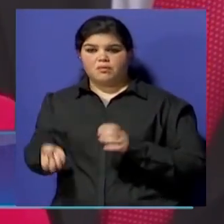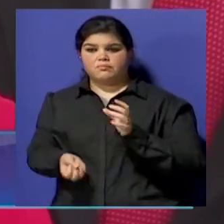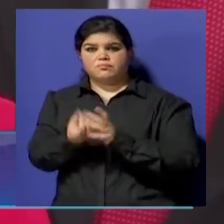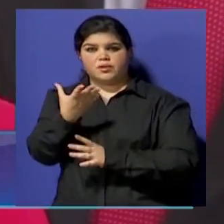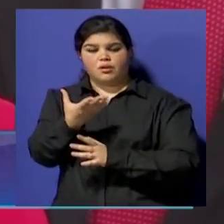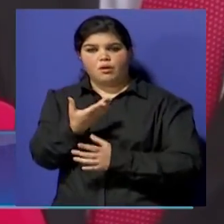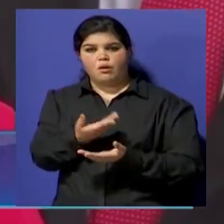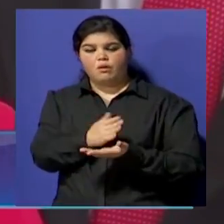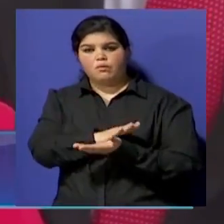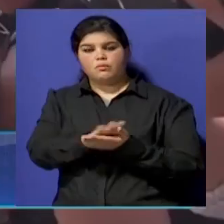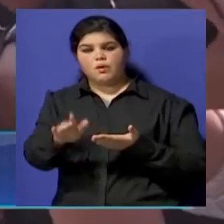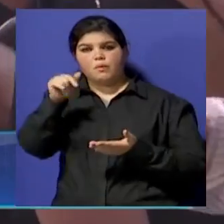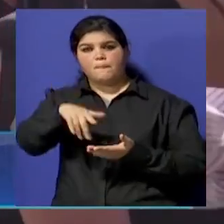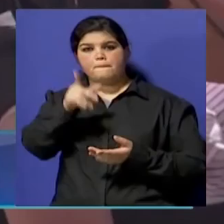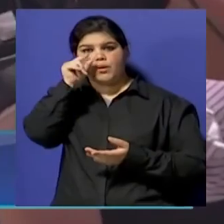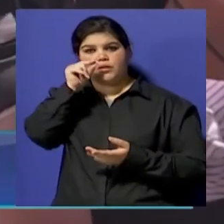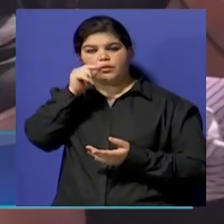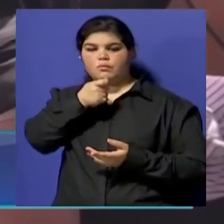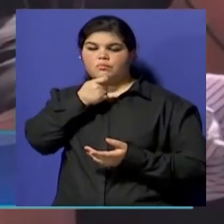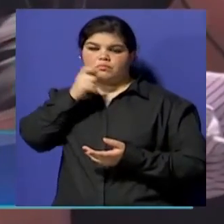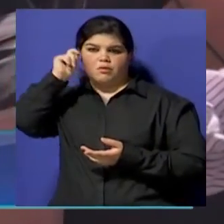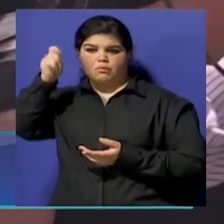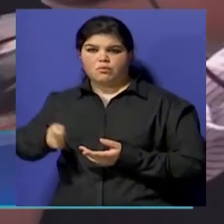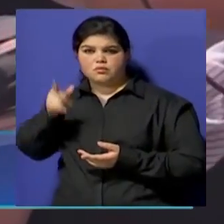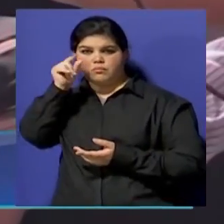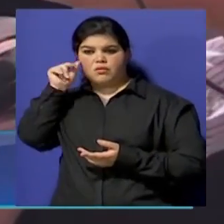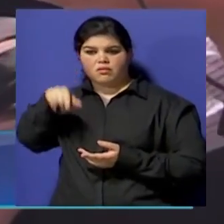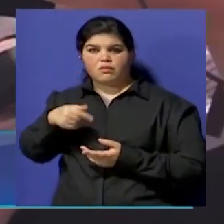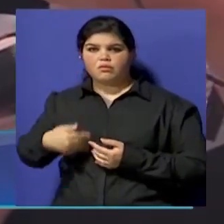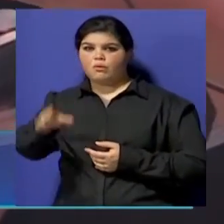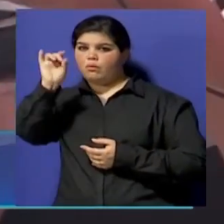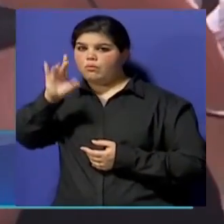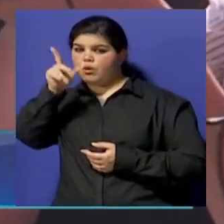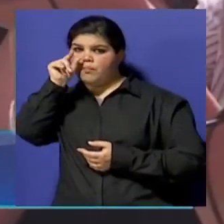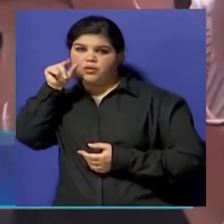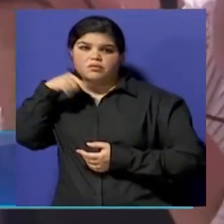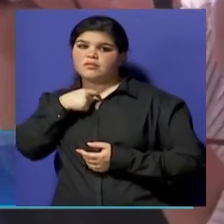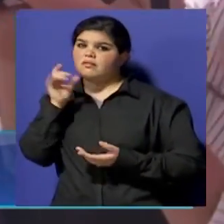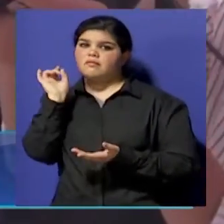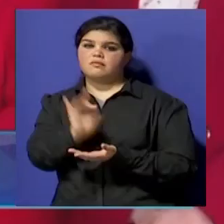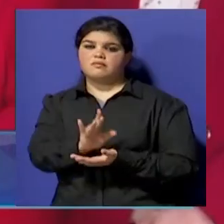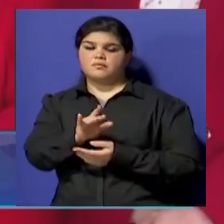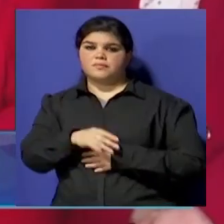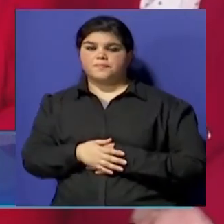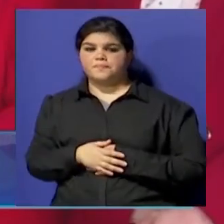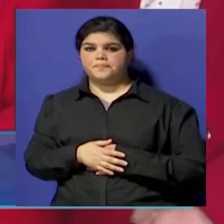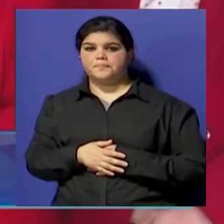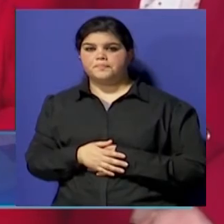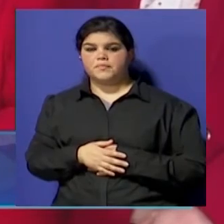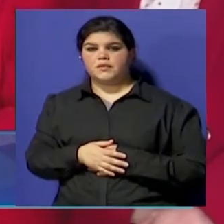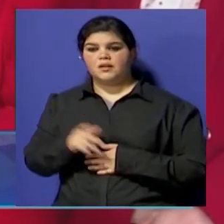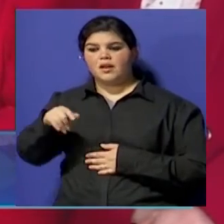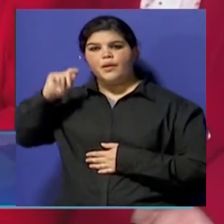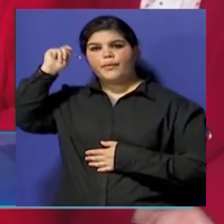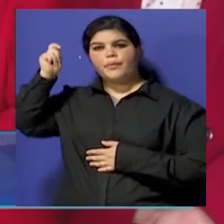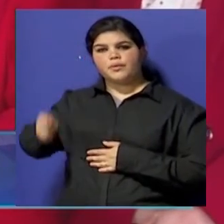proceso del impeachment o del juicio político ha tenido un resultado político, que es la destitución. Y el resultado jurídico sí ha